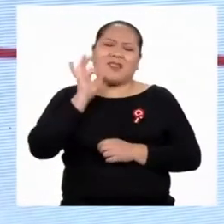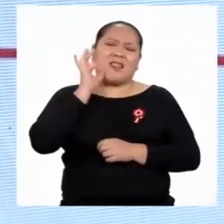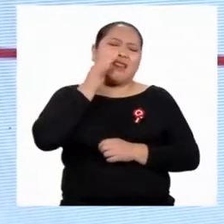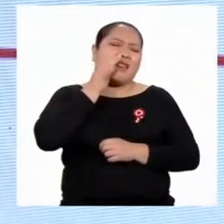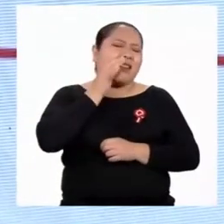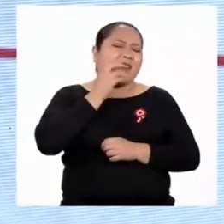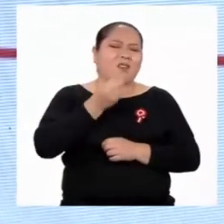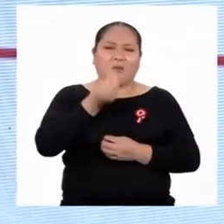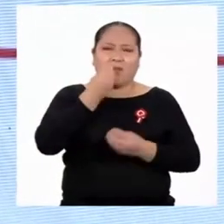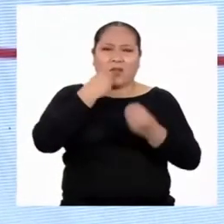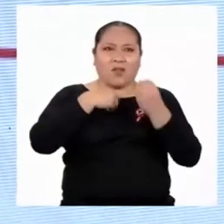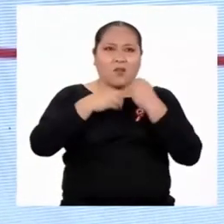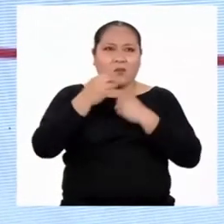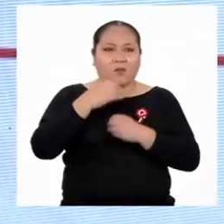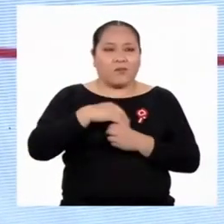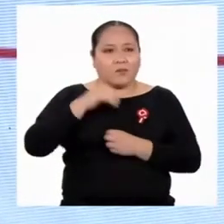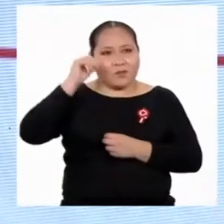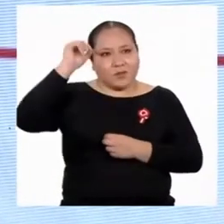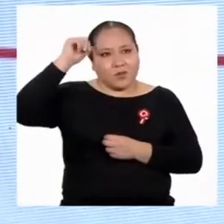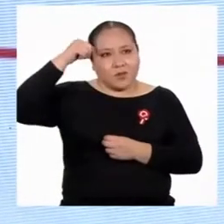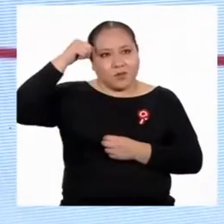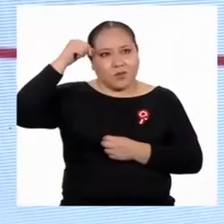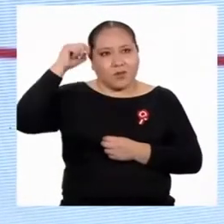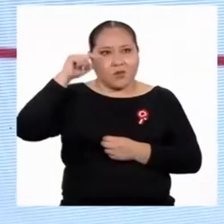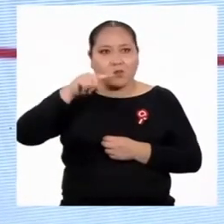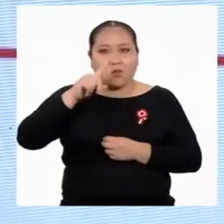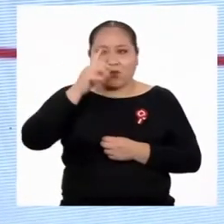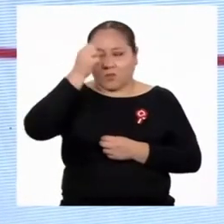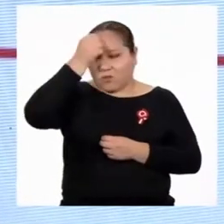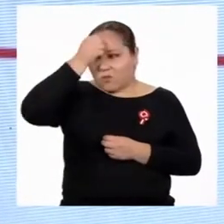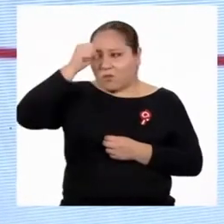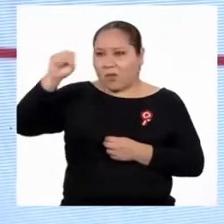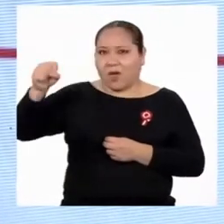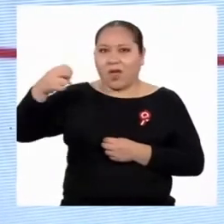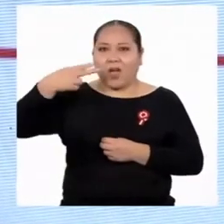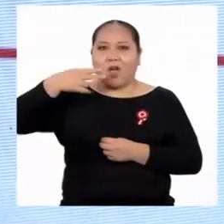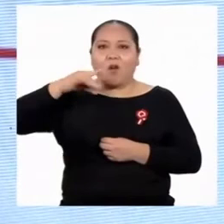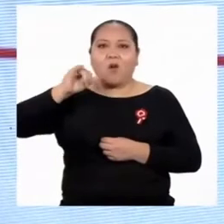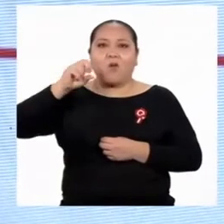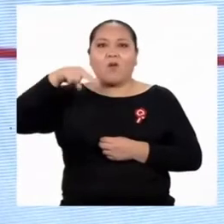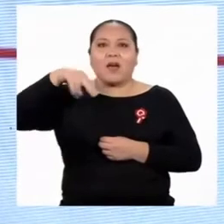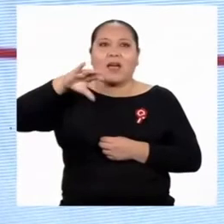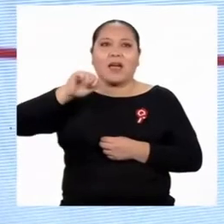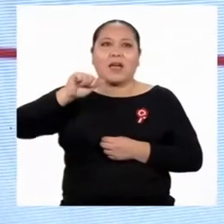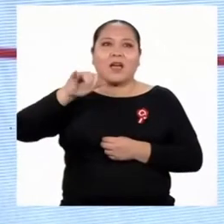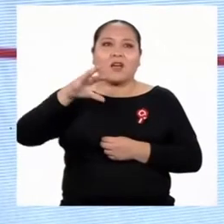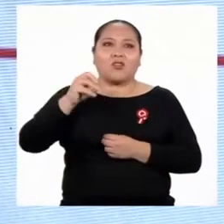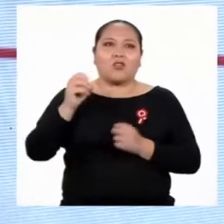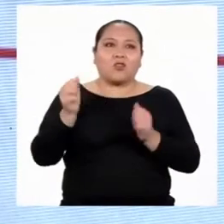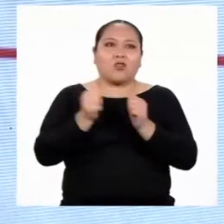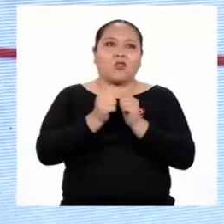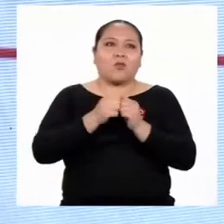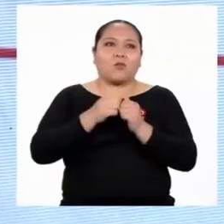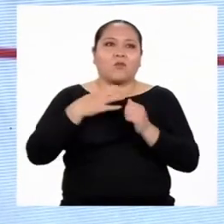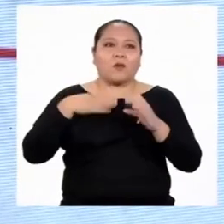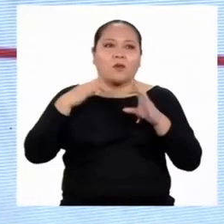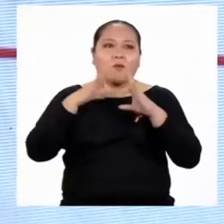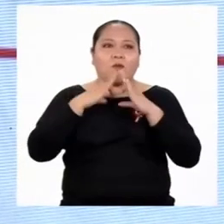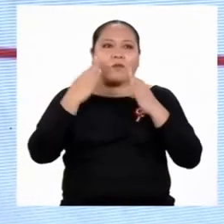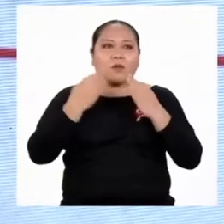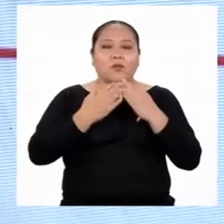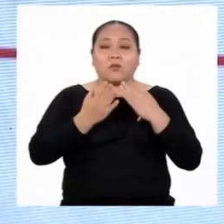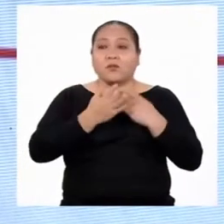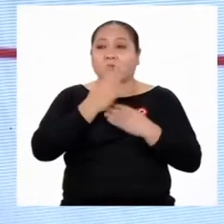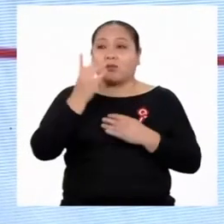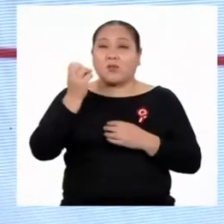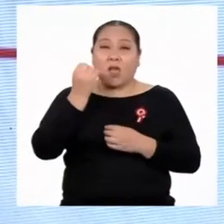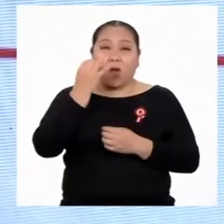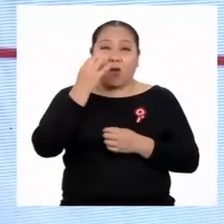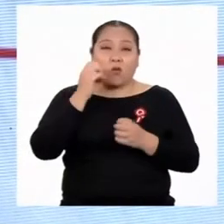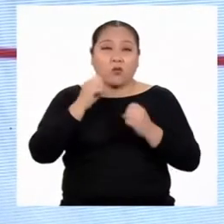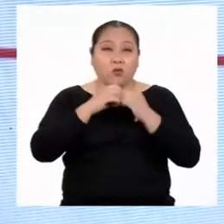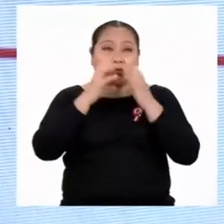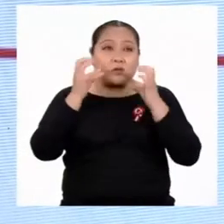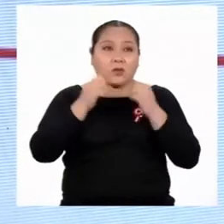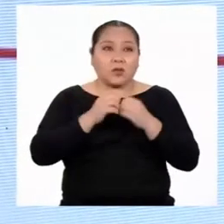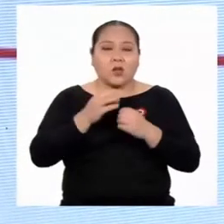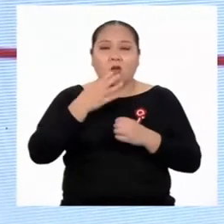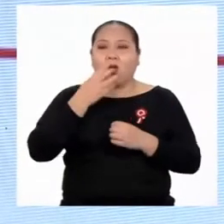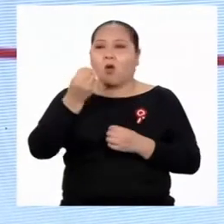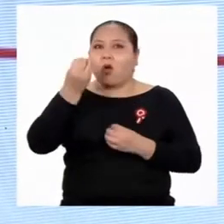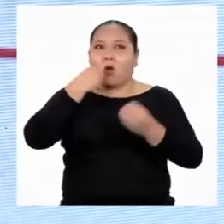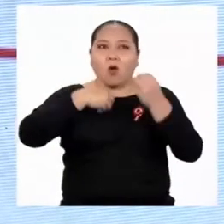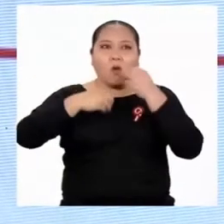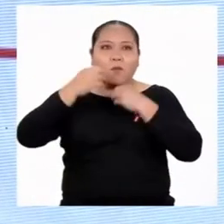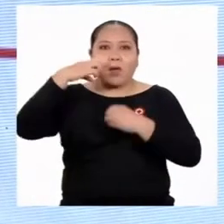comer. Me recuerda a uno de mis viajes a Huancayo con mi familia. Nos íbamos por unos días y comíamos